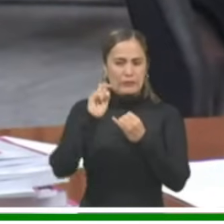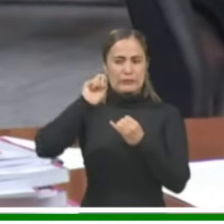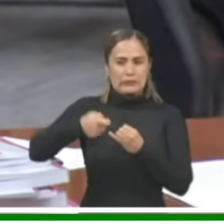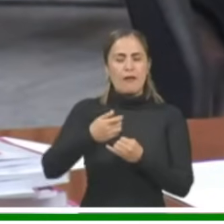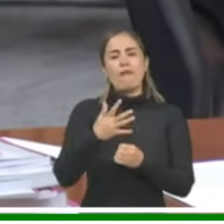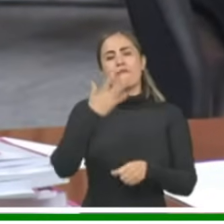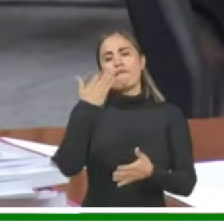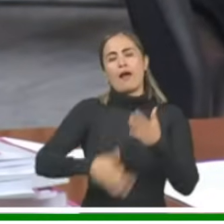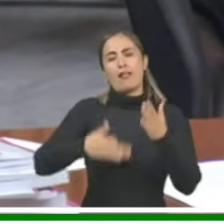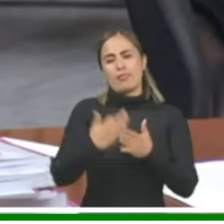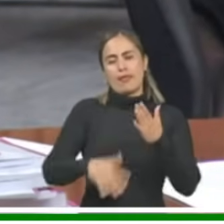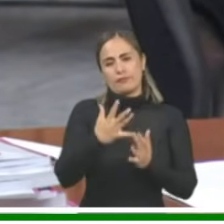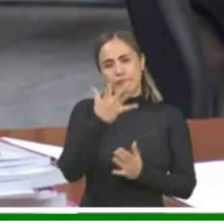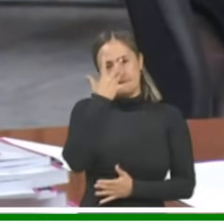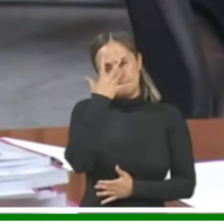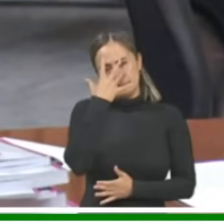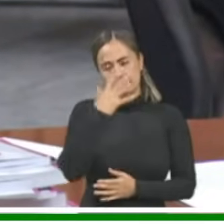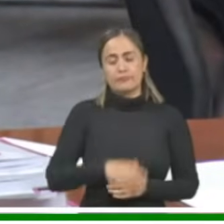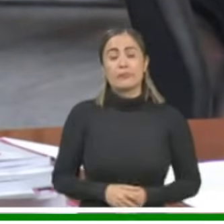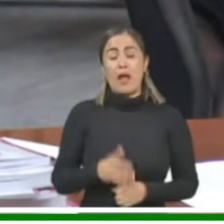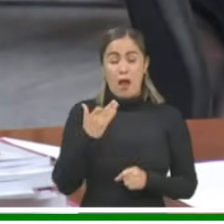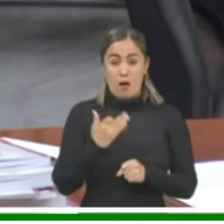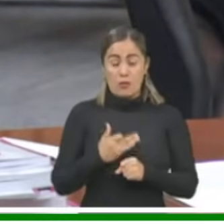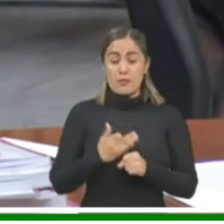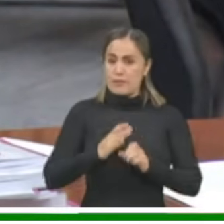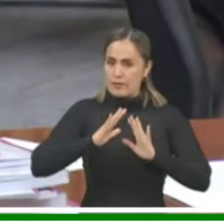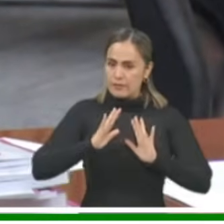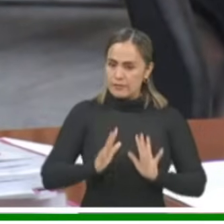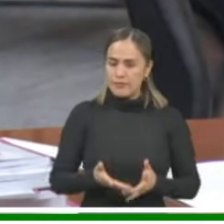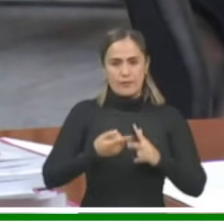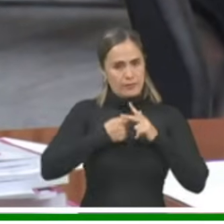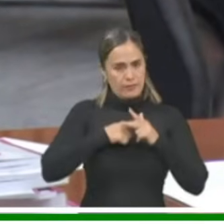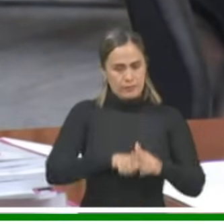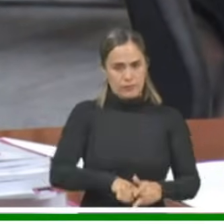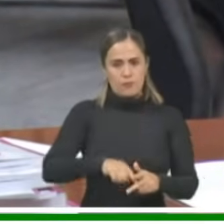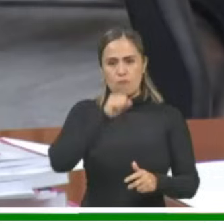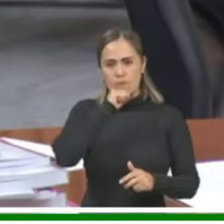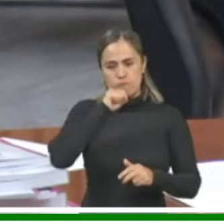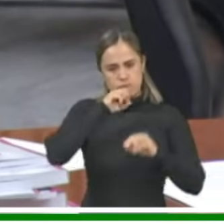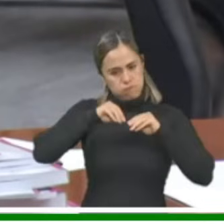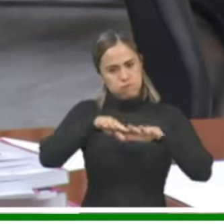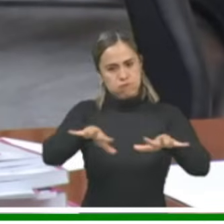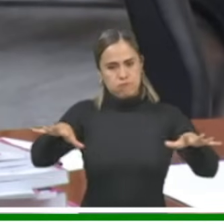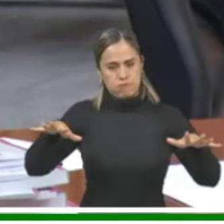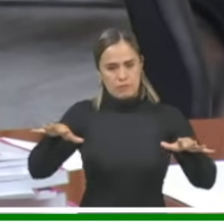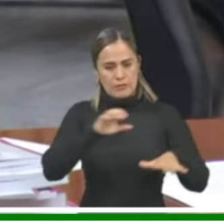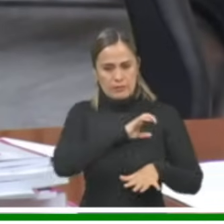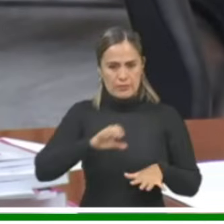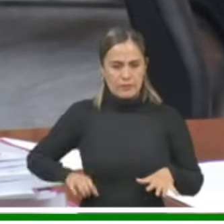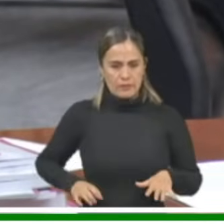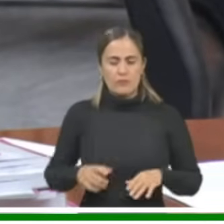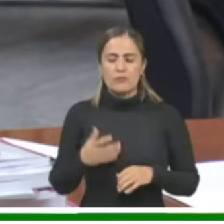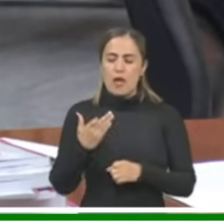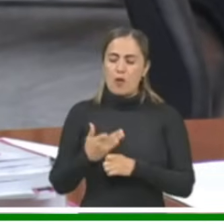seriedad. Creo que ya en la etapa, en el momento en el que nos encontramos, es necesario que los actores